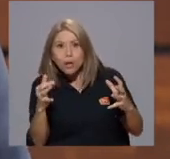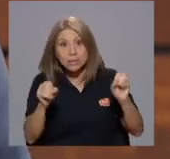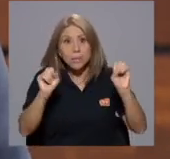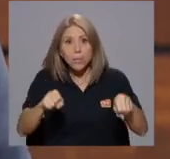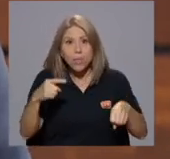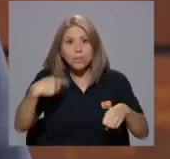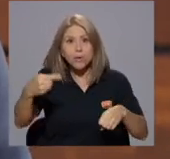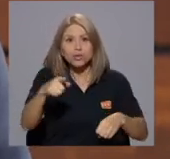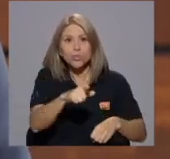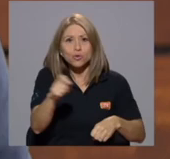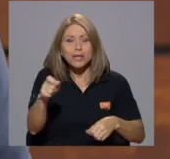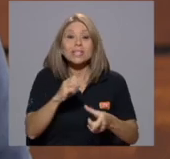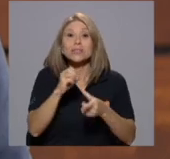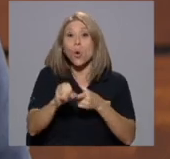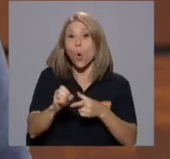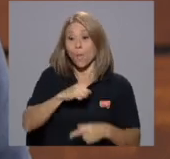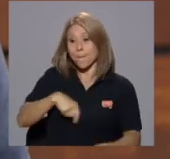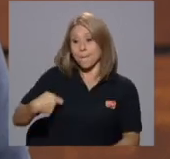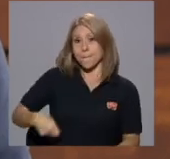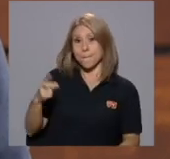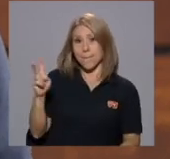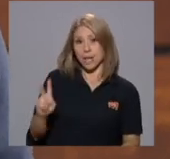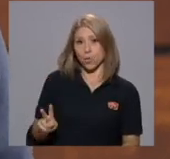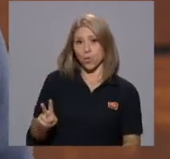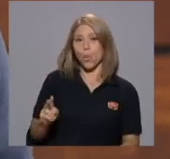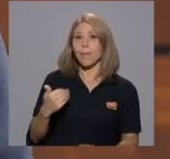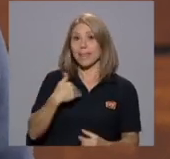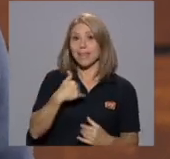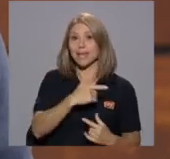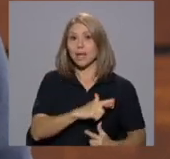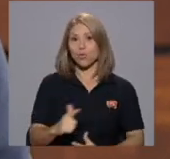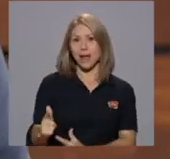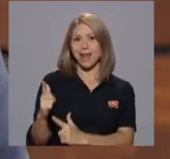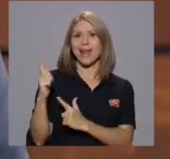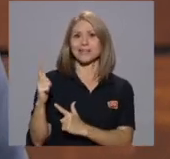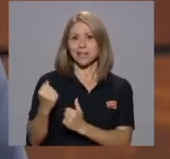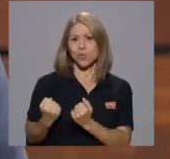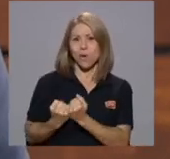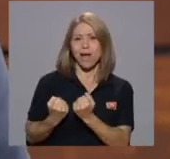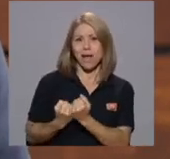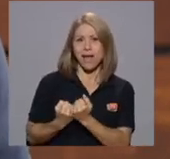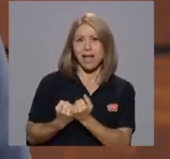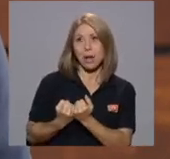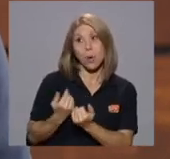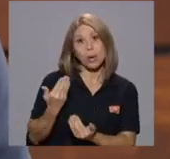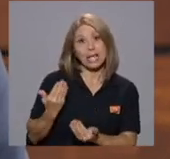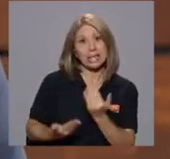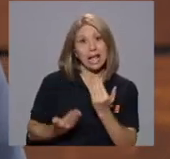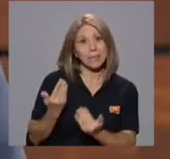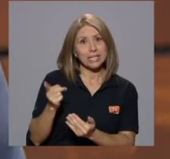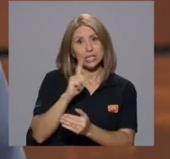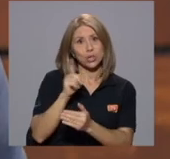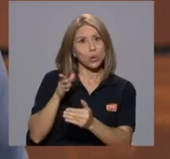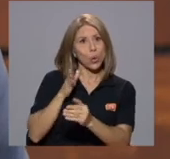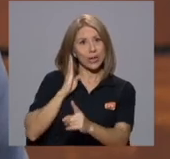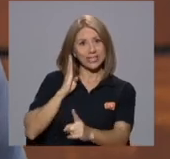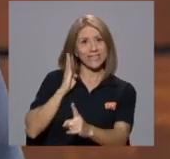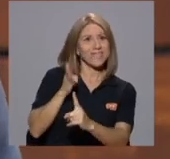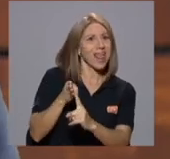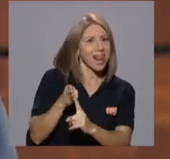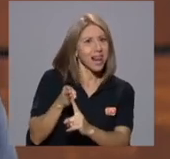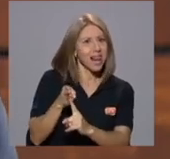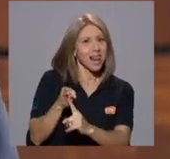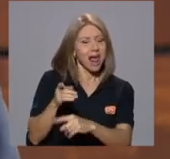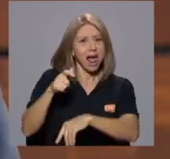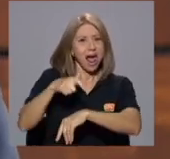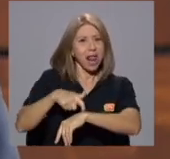va a poder sostener un ejército a su lado que de repente no es fiel a largo plazo, con